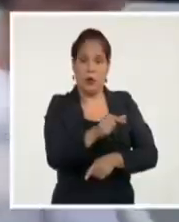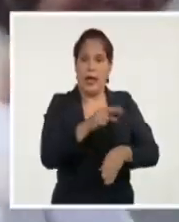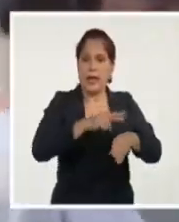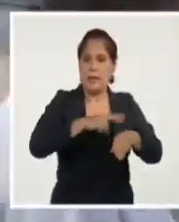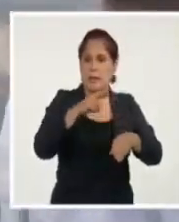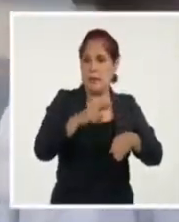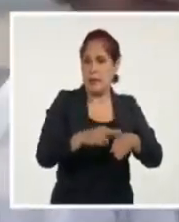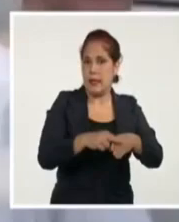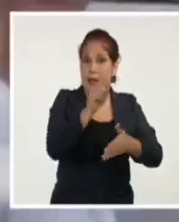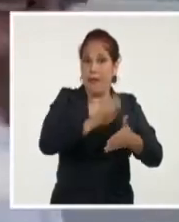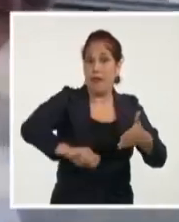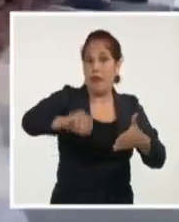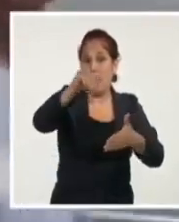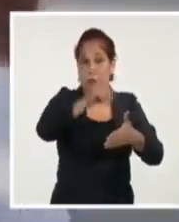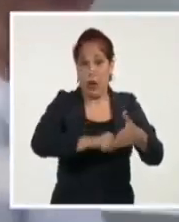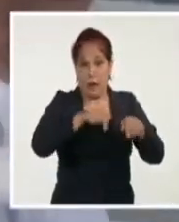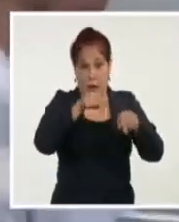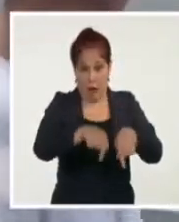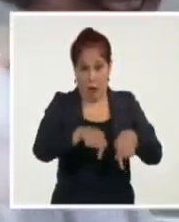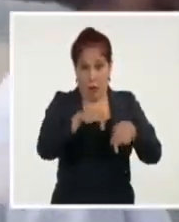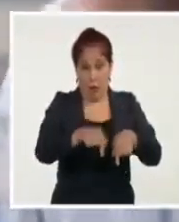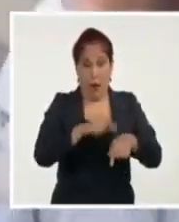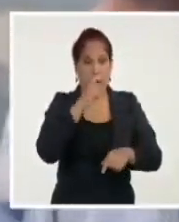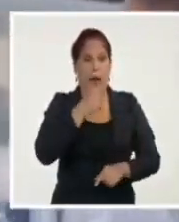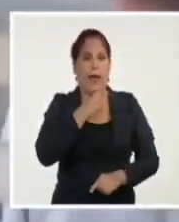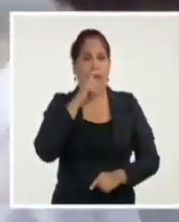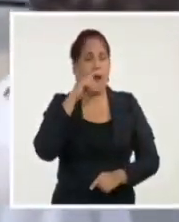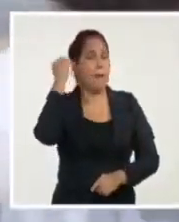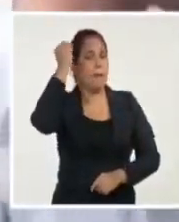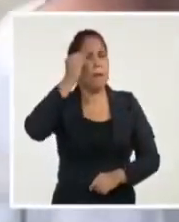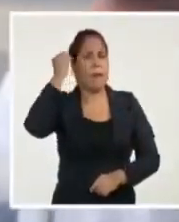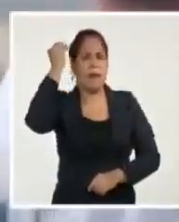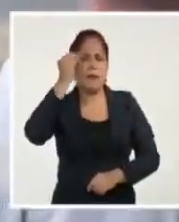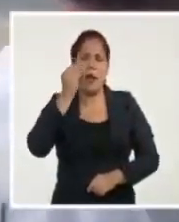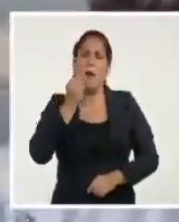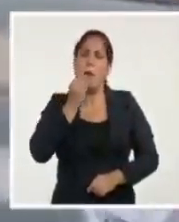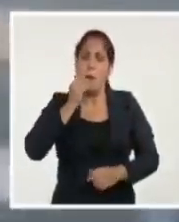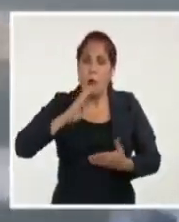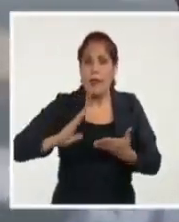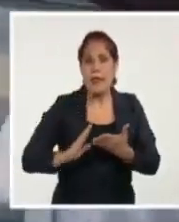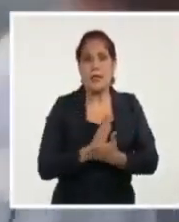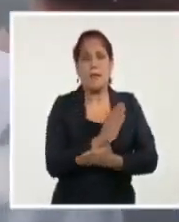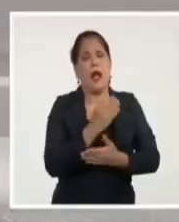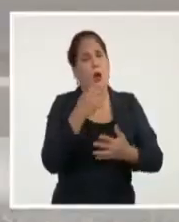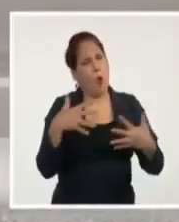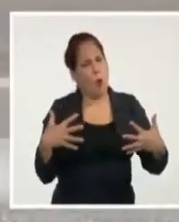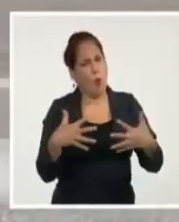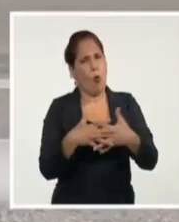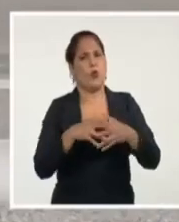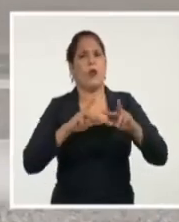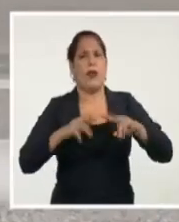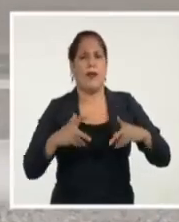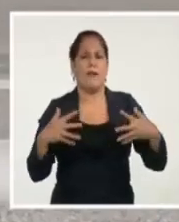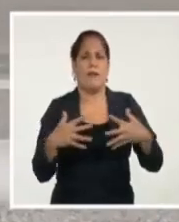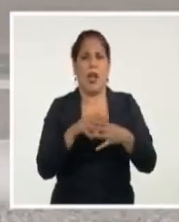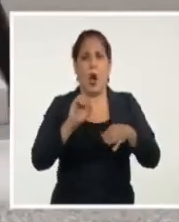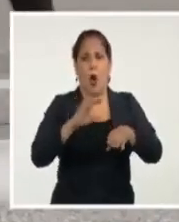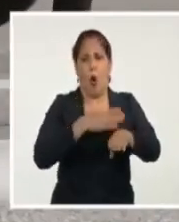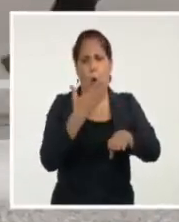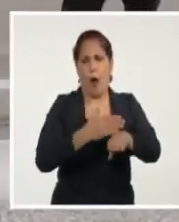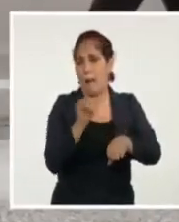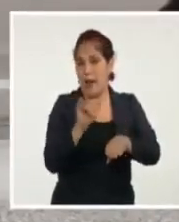representa a los que votaron por la actual administración con la esperanza de que con Biden las relaciones entre ambos países tomaran un